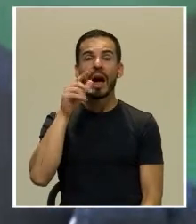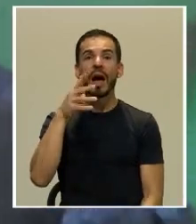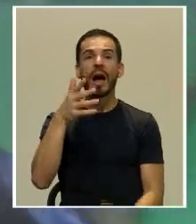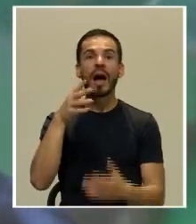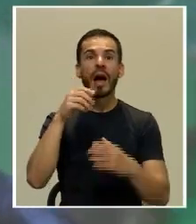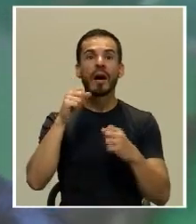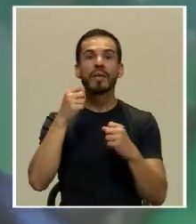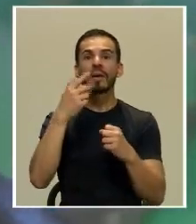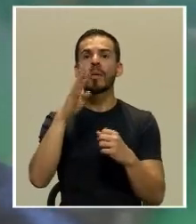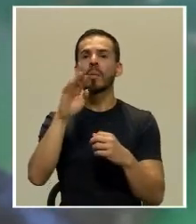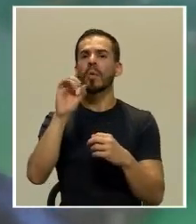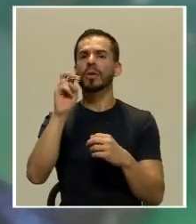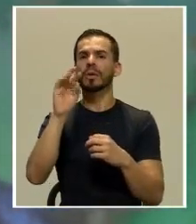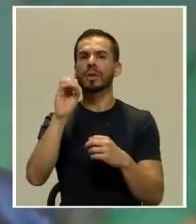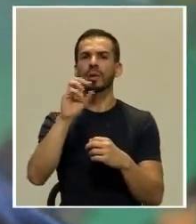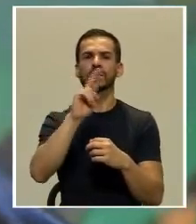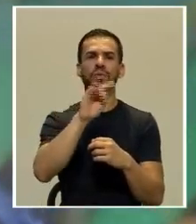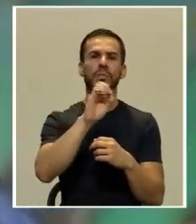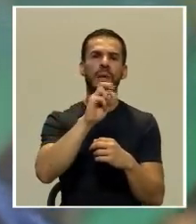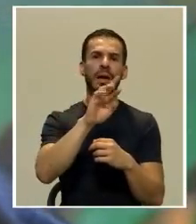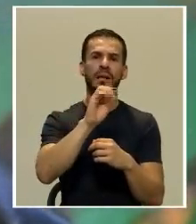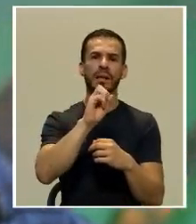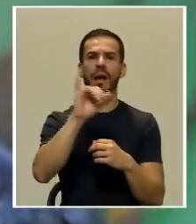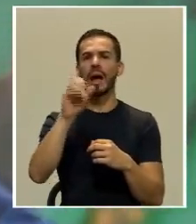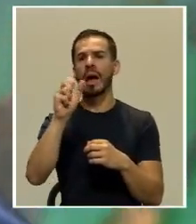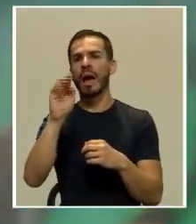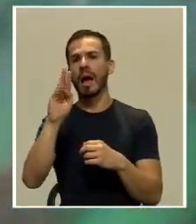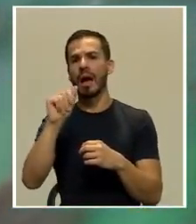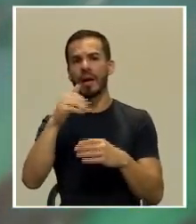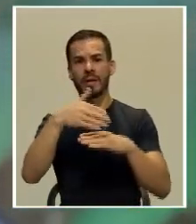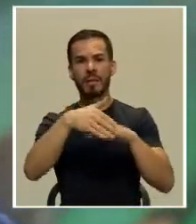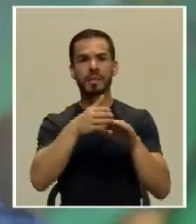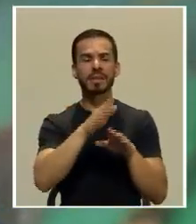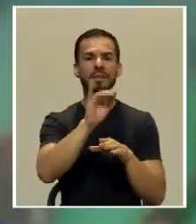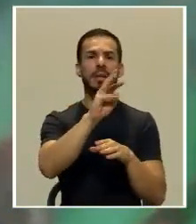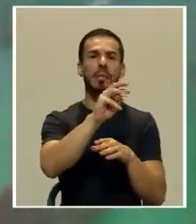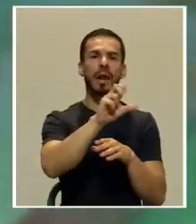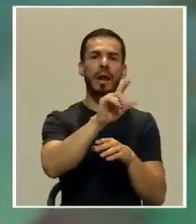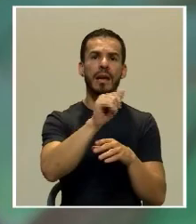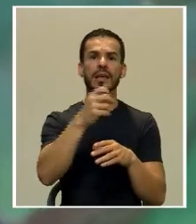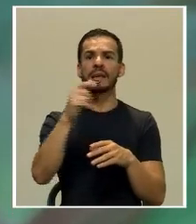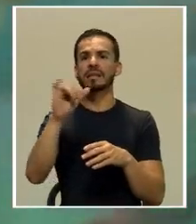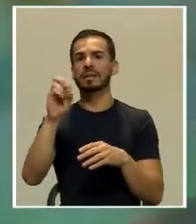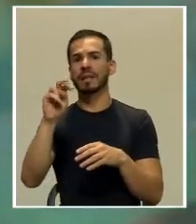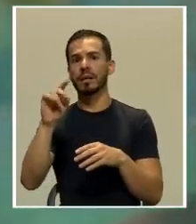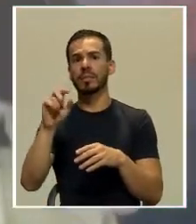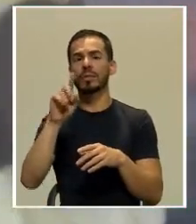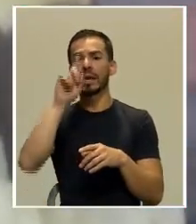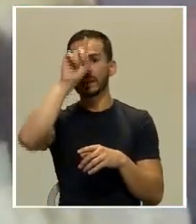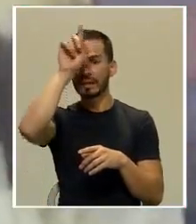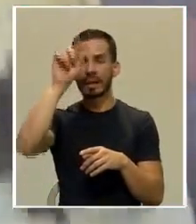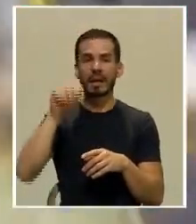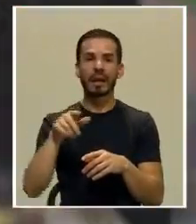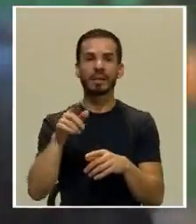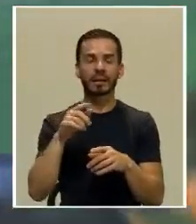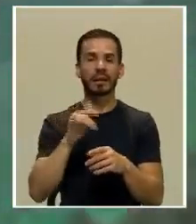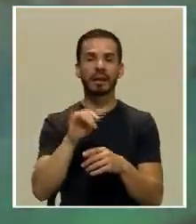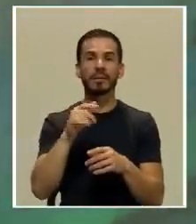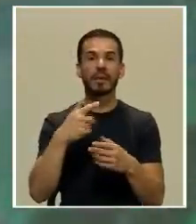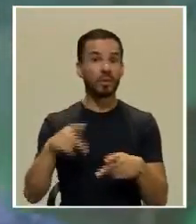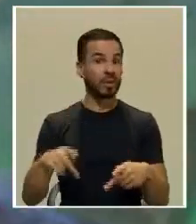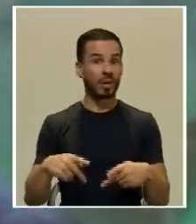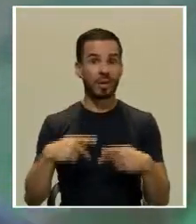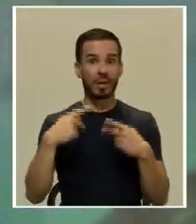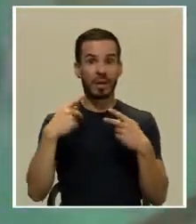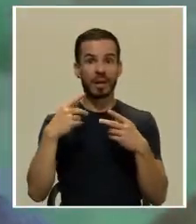encontrar en Borneo, Sumatra, Java, la península Malaya, Singapur y Tailandia. Pasan su vida